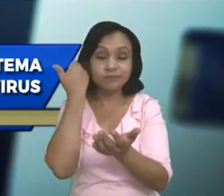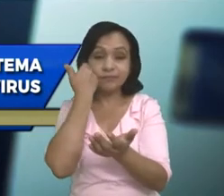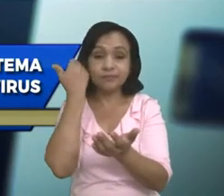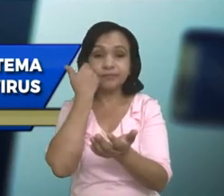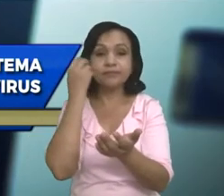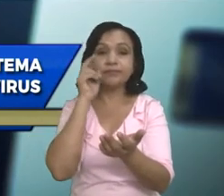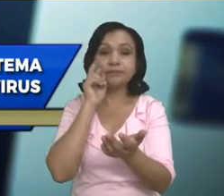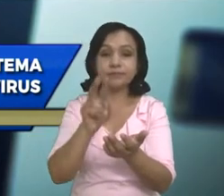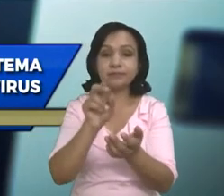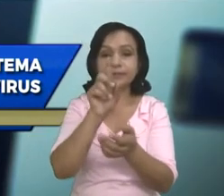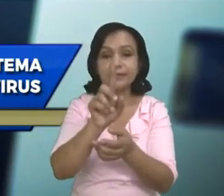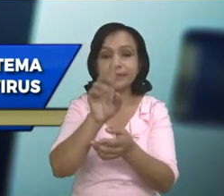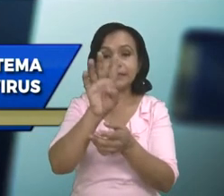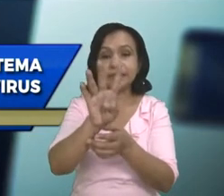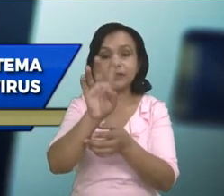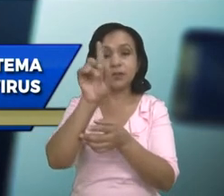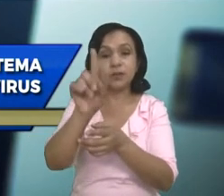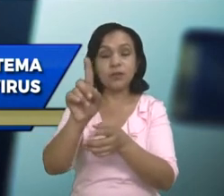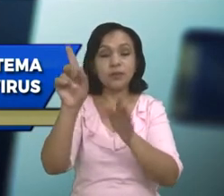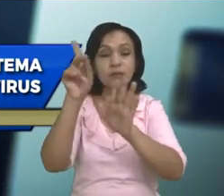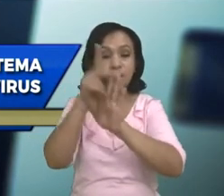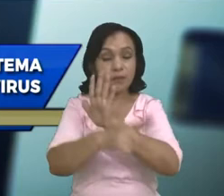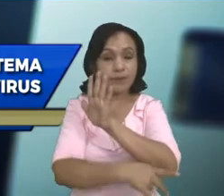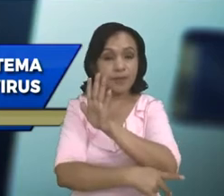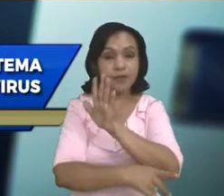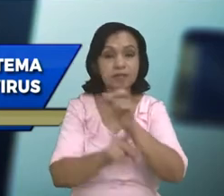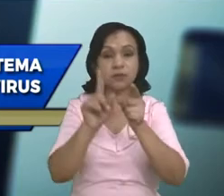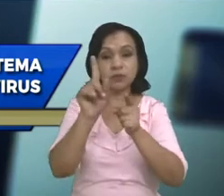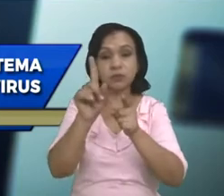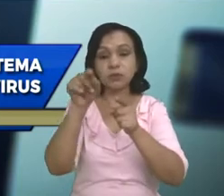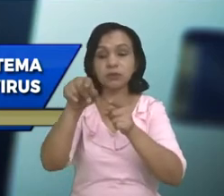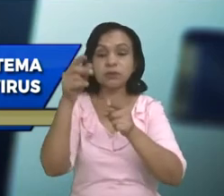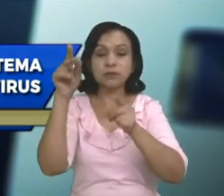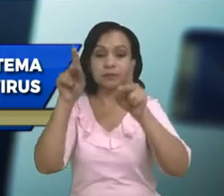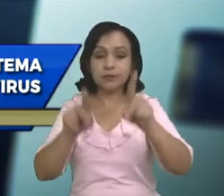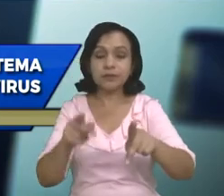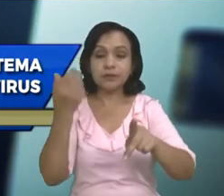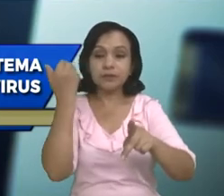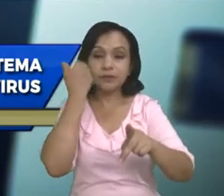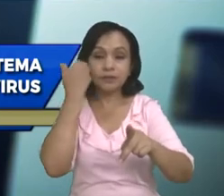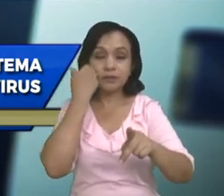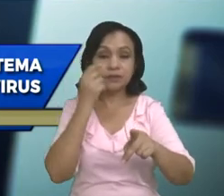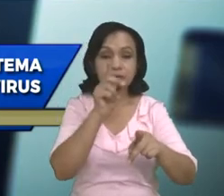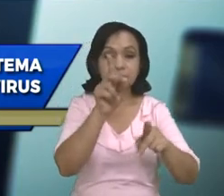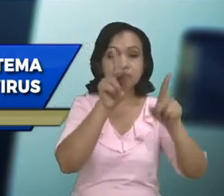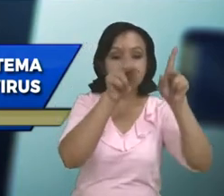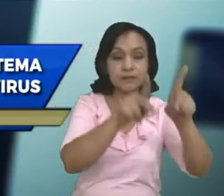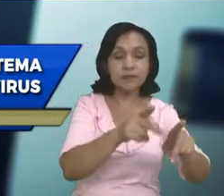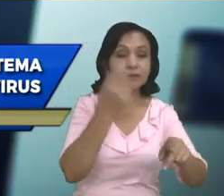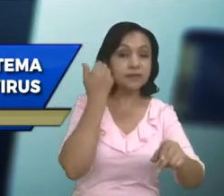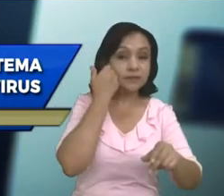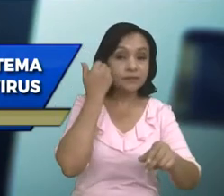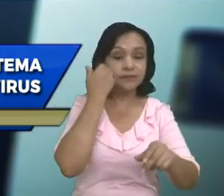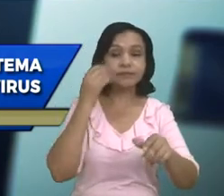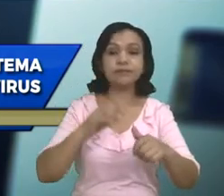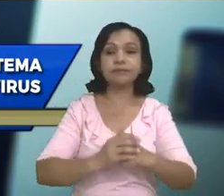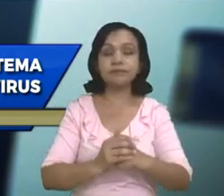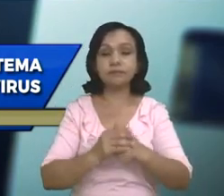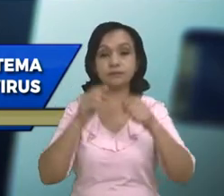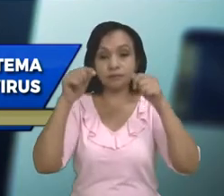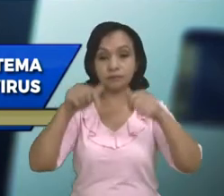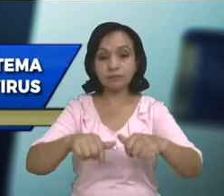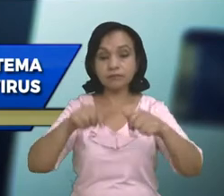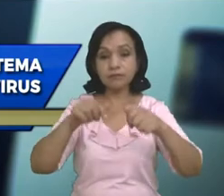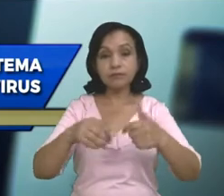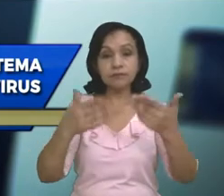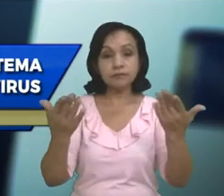momento tenemos 141 países que tienen al menos un caso y bueno y ante esta situación nuestro a nivel de